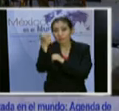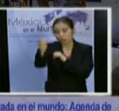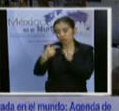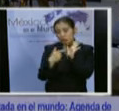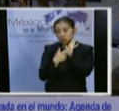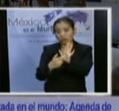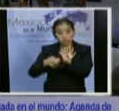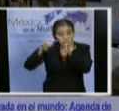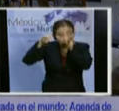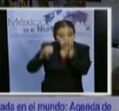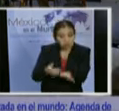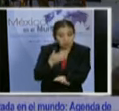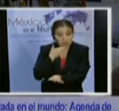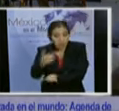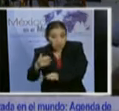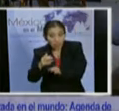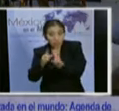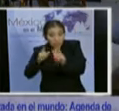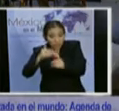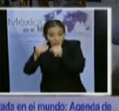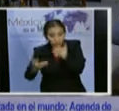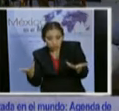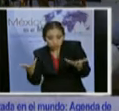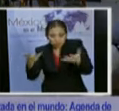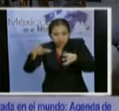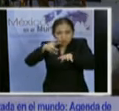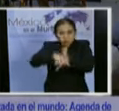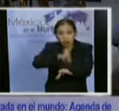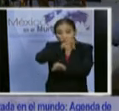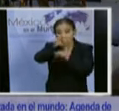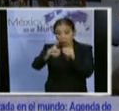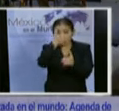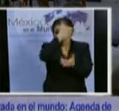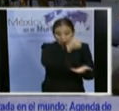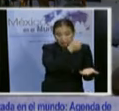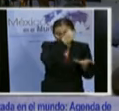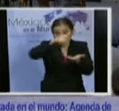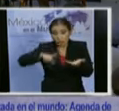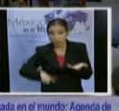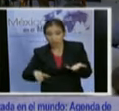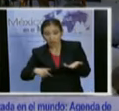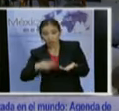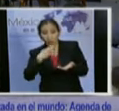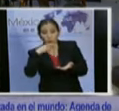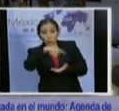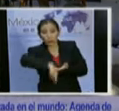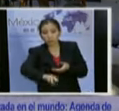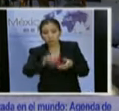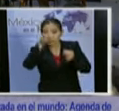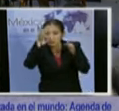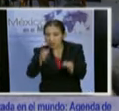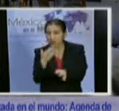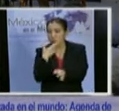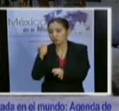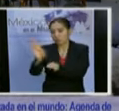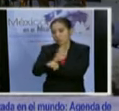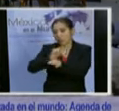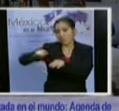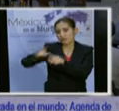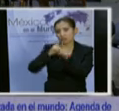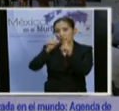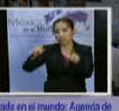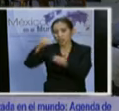mostrará la efectividad de un desarrollo realmente inclusivo, donde los recursos públicos domésticos sean optimizados y utilizados en favor del